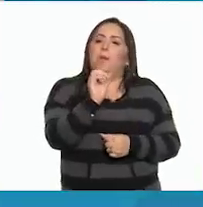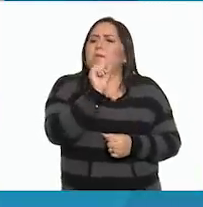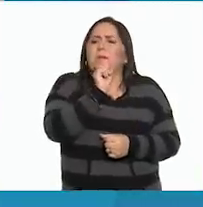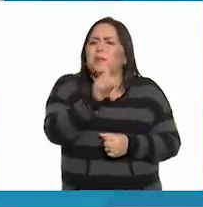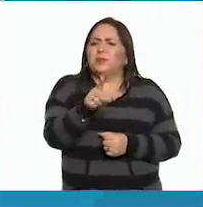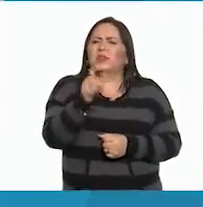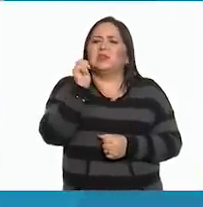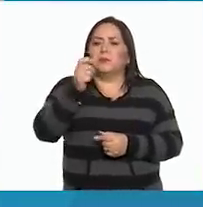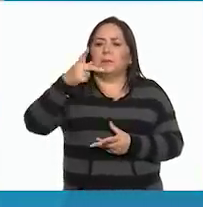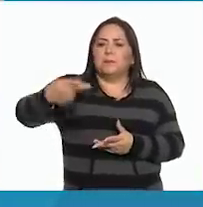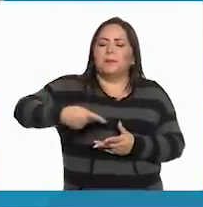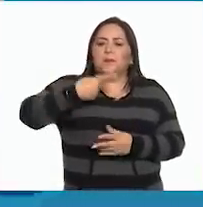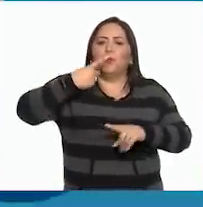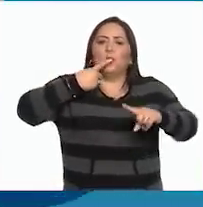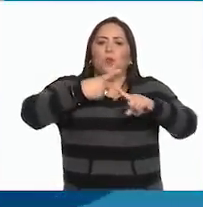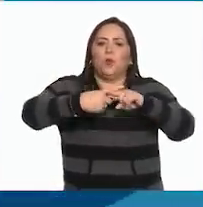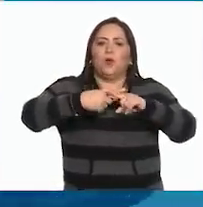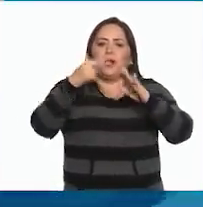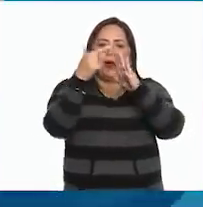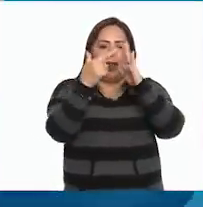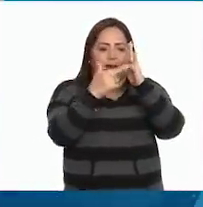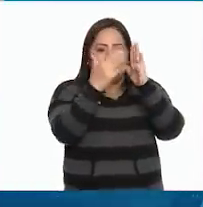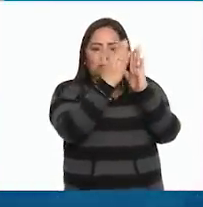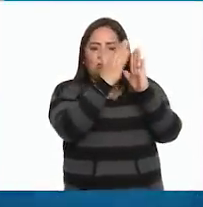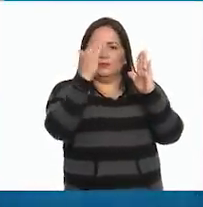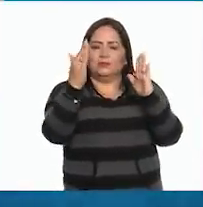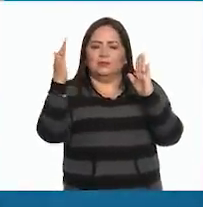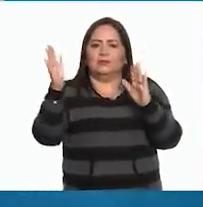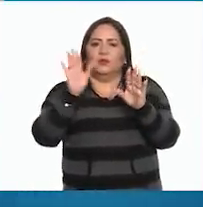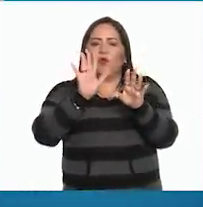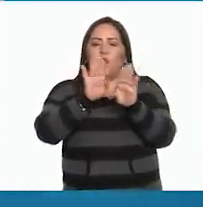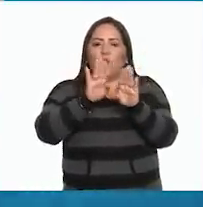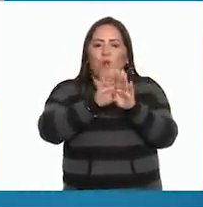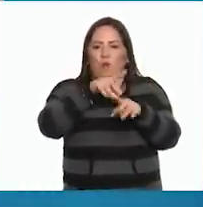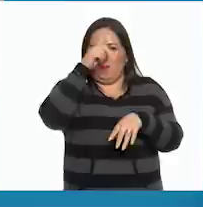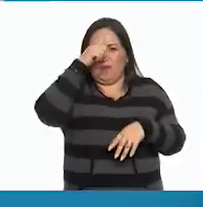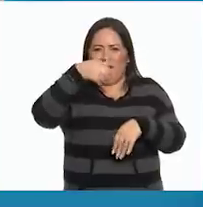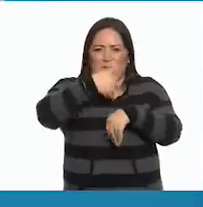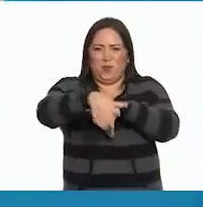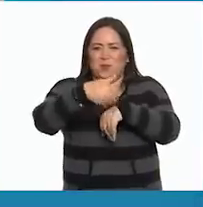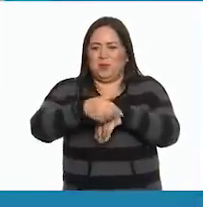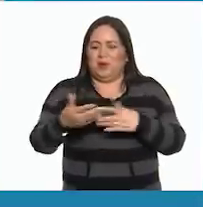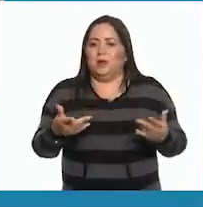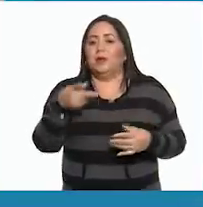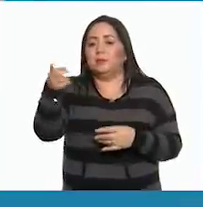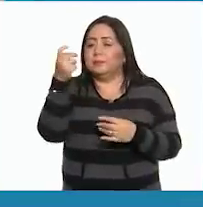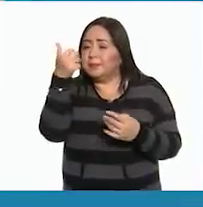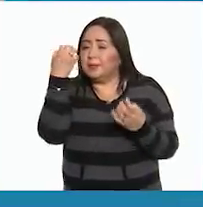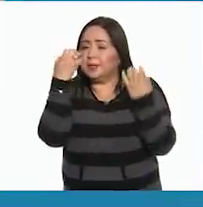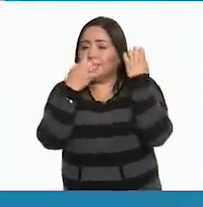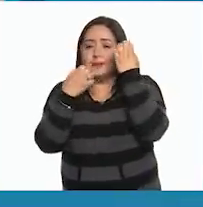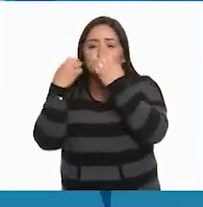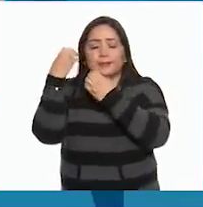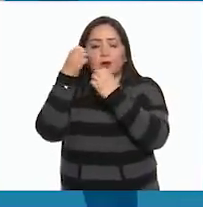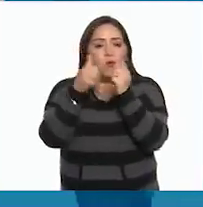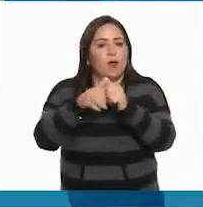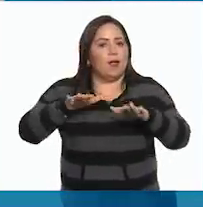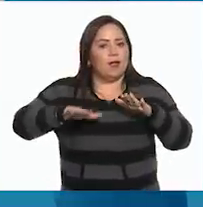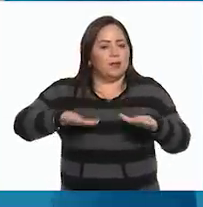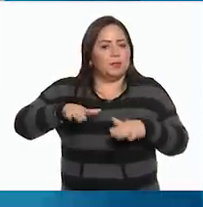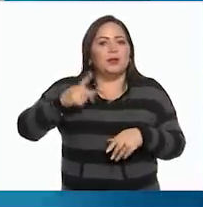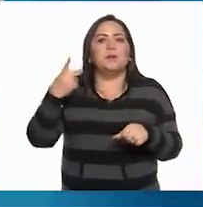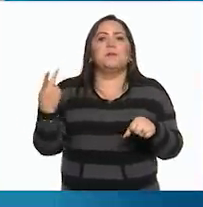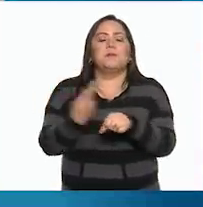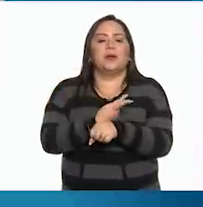mismo, nos preguntan por la regla con la cual está construida la sucesión. Observemos con detenimiento lo que